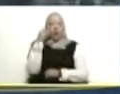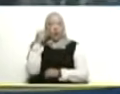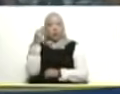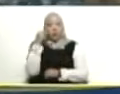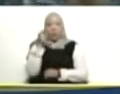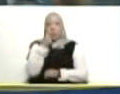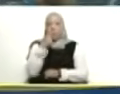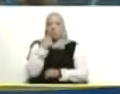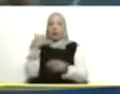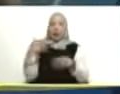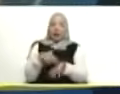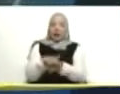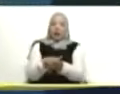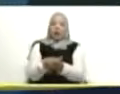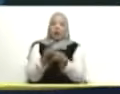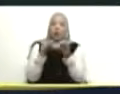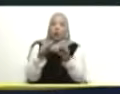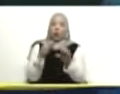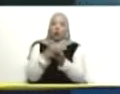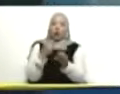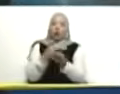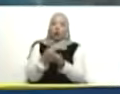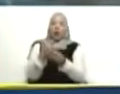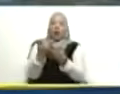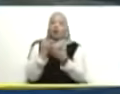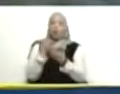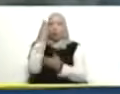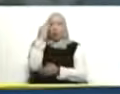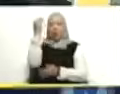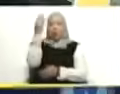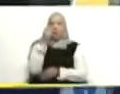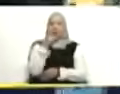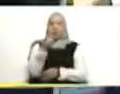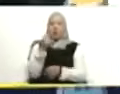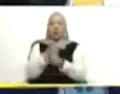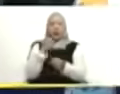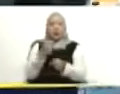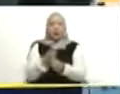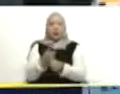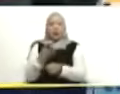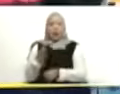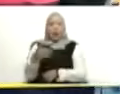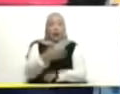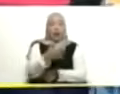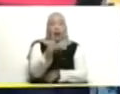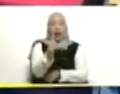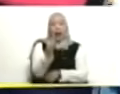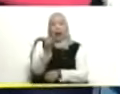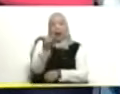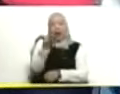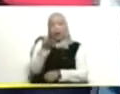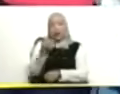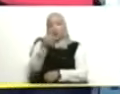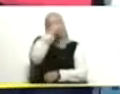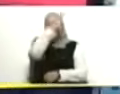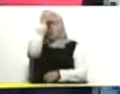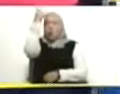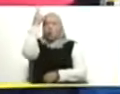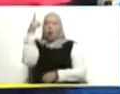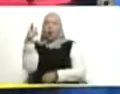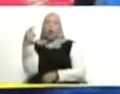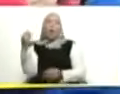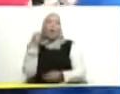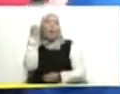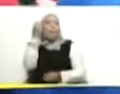una integración bien. Bueno, bien continuamos, importante. Que Dios me lo bendiga. Por allá teníamos tremendo atún, bueno, Diosdado. ¿Qué te parece, Diosdado, este atún? ¿Ah?